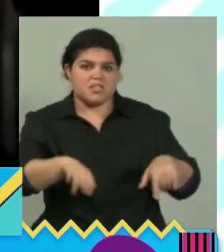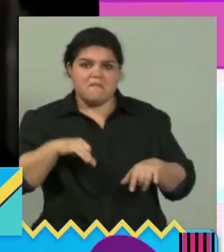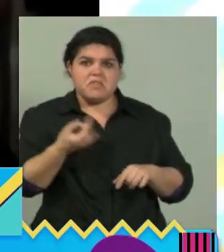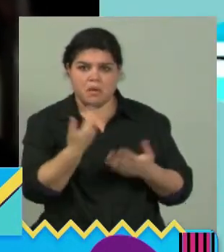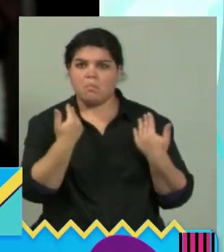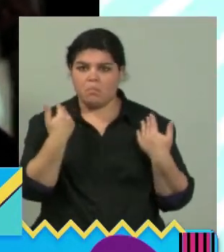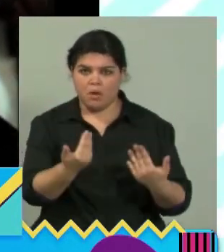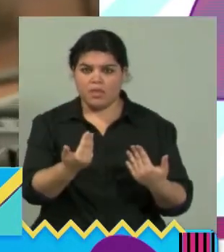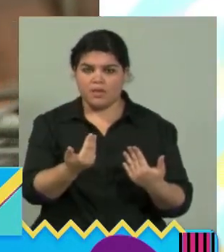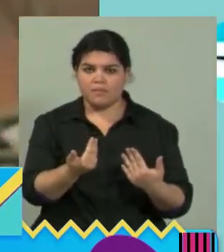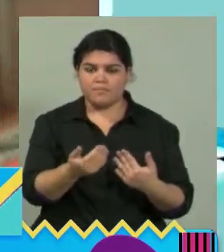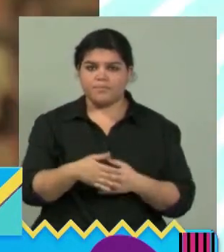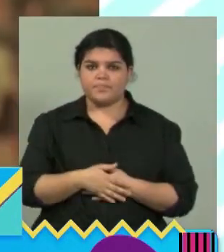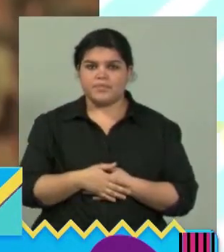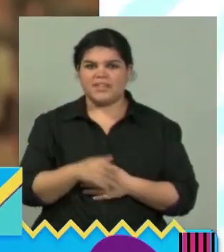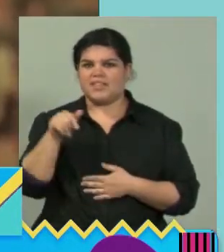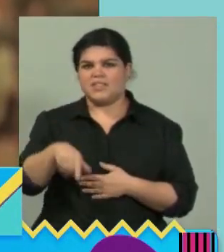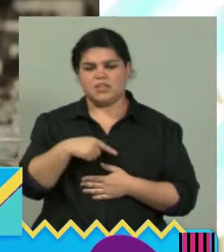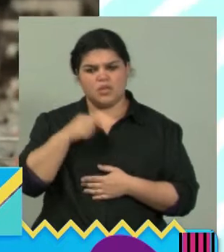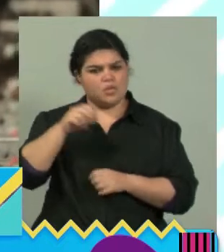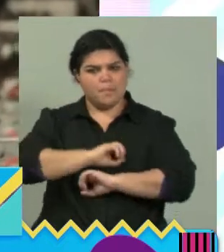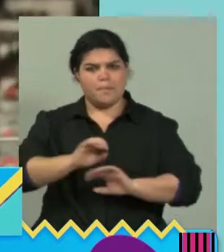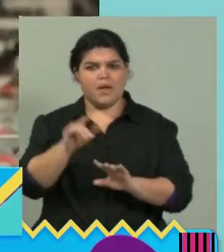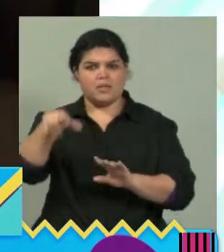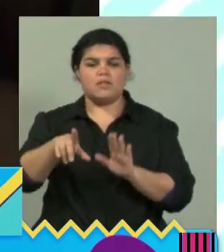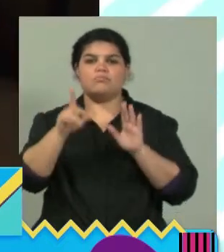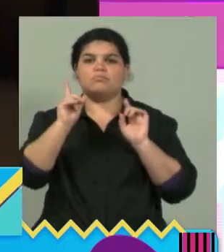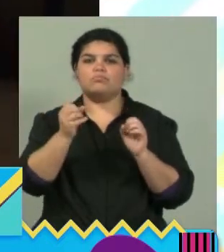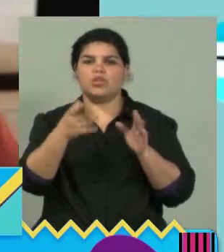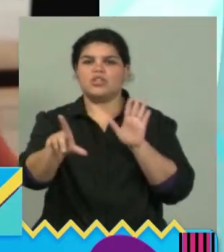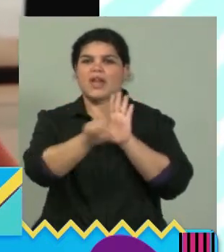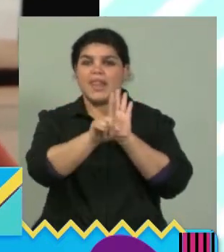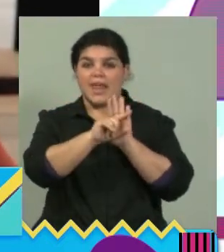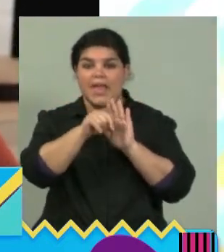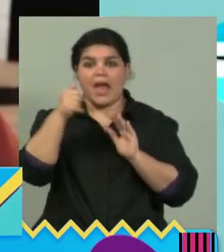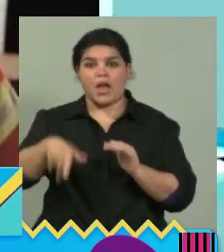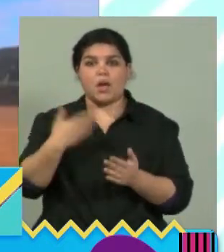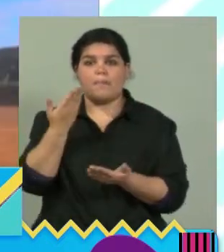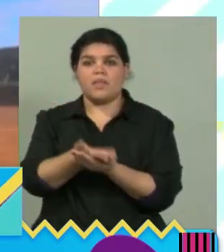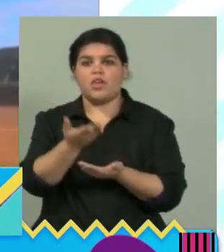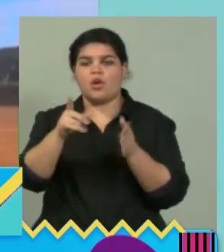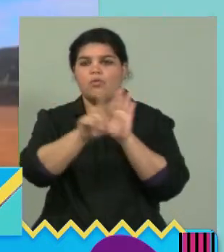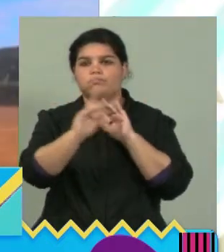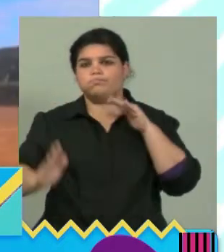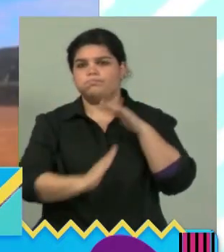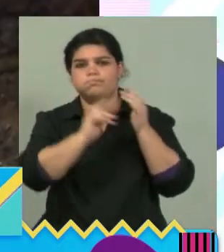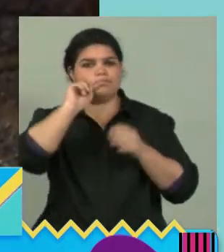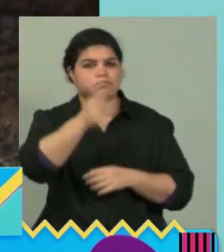que no es lógico que esto así ocurra, por eso los pedidos de inconstitucionalidad que tuvo la ley aquí en la provincia.